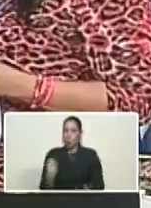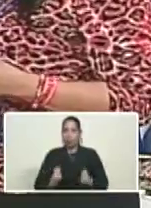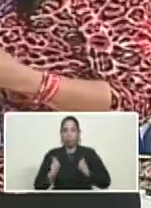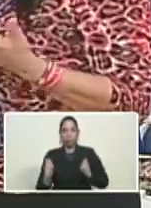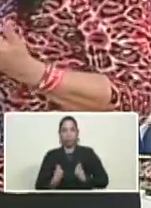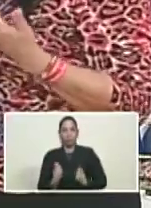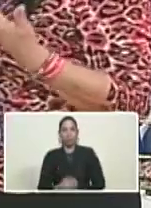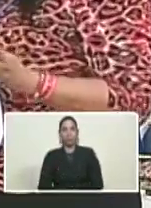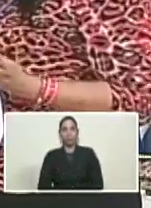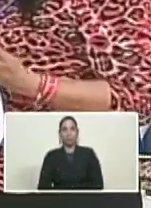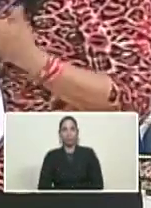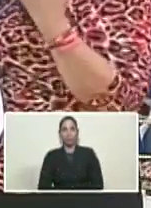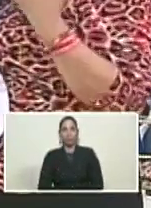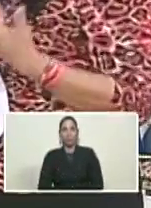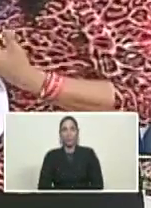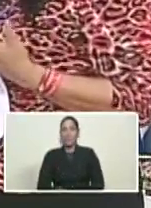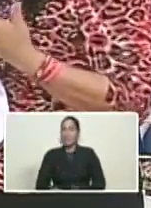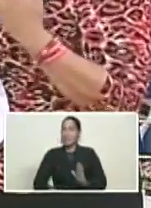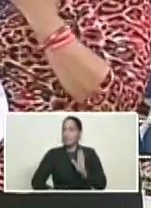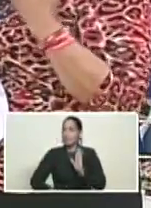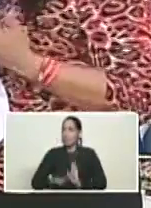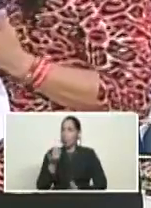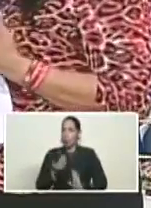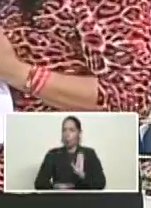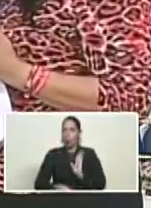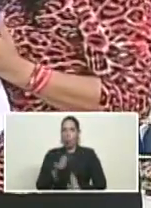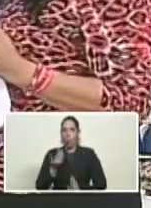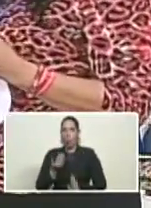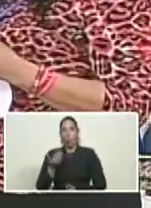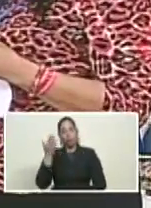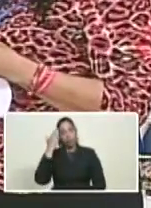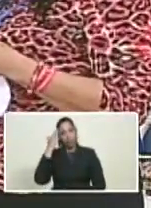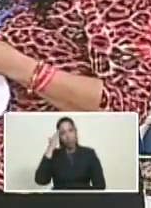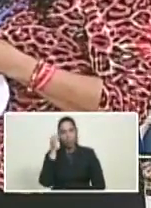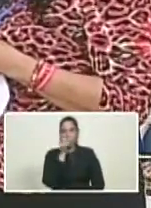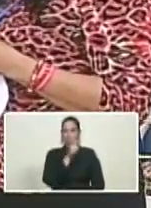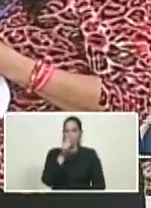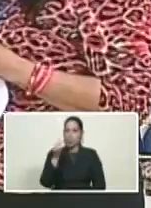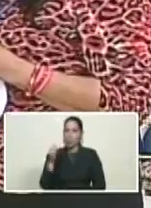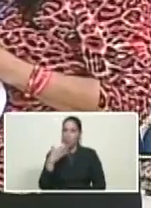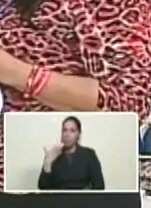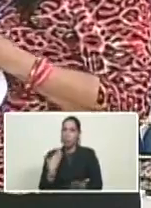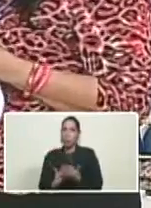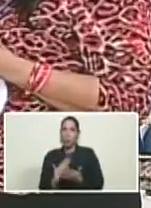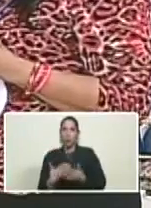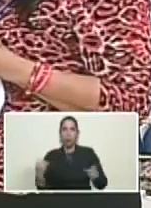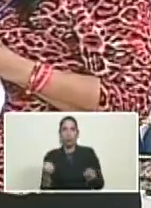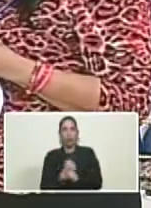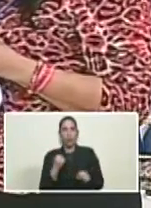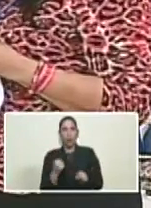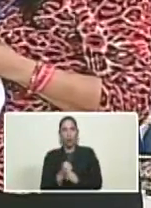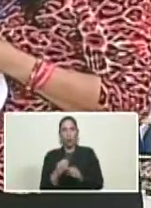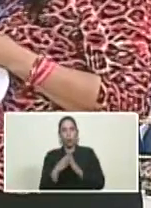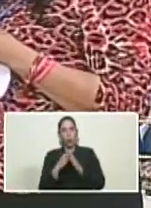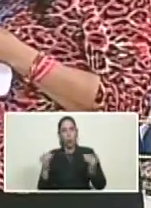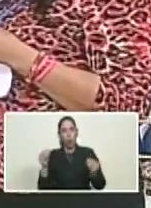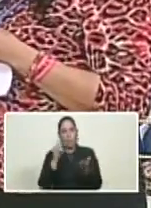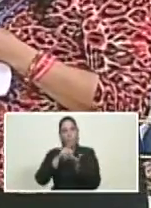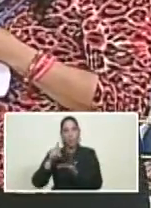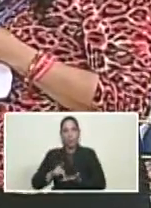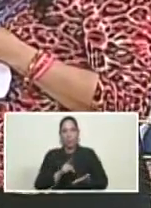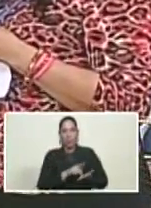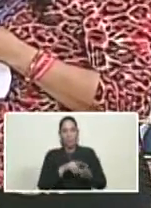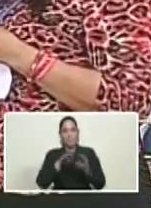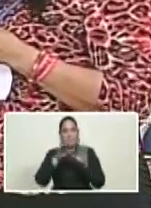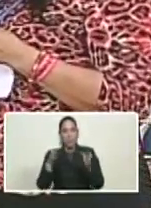es indispensable tomar en cuenta cada una de las propuestas que trabajaron todos los participantes en esta